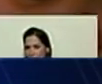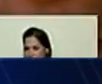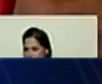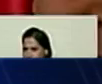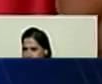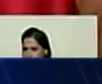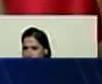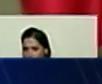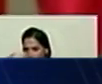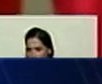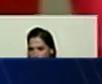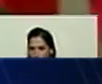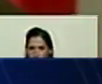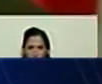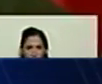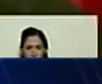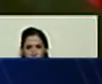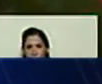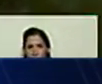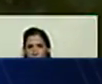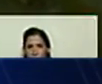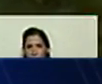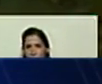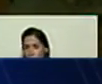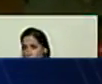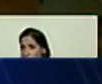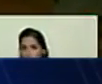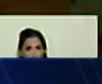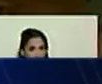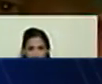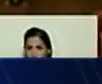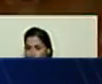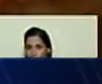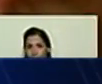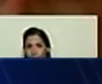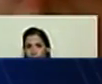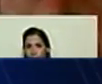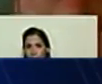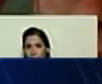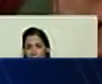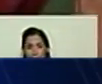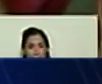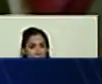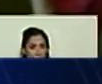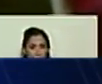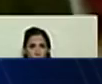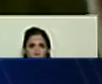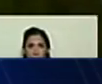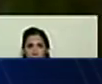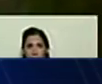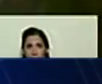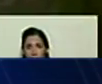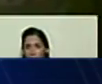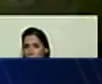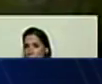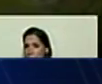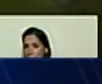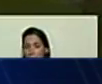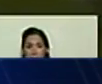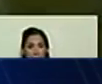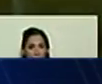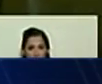injerencista, carente de la más mínima legalidad, y peor aún, que plantee llamados a